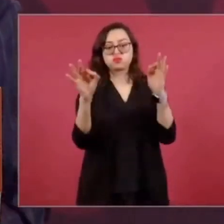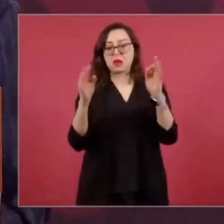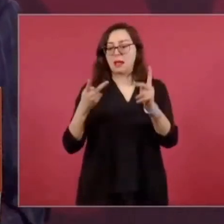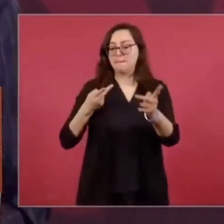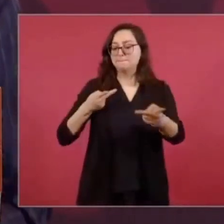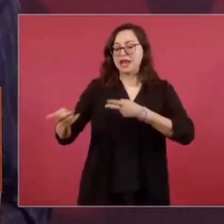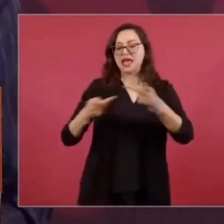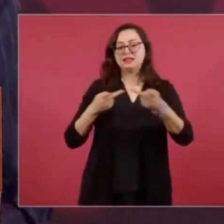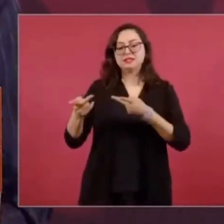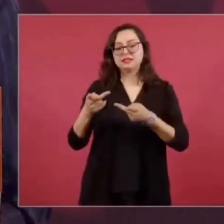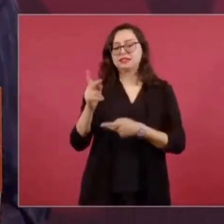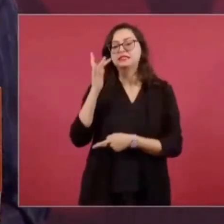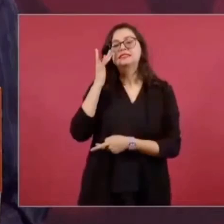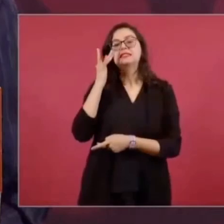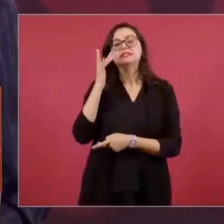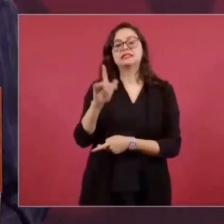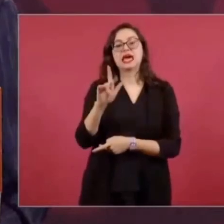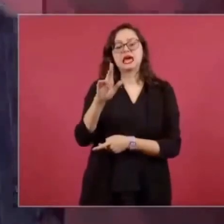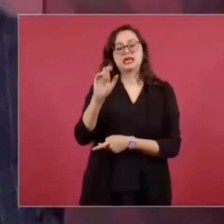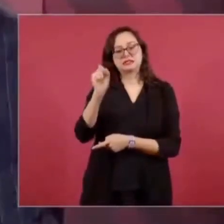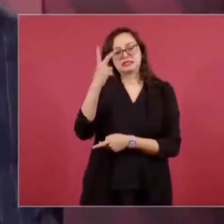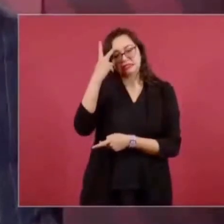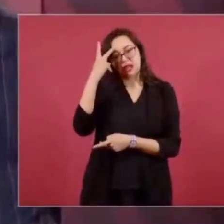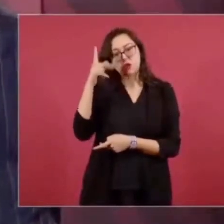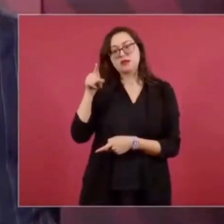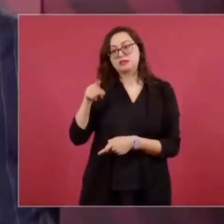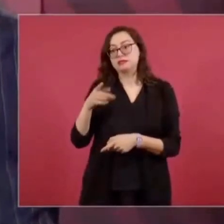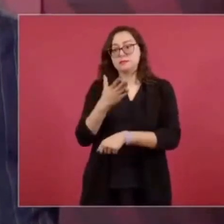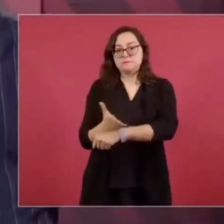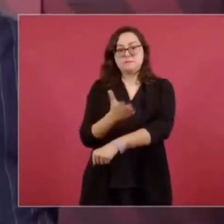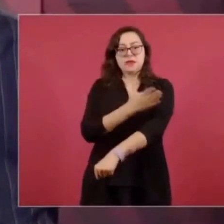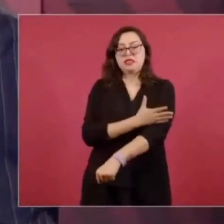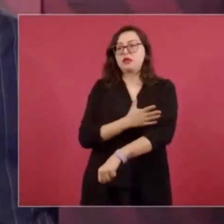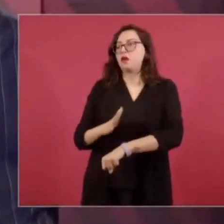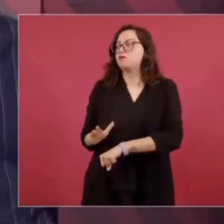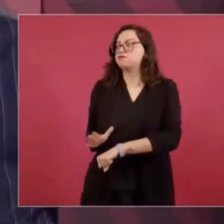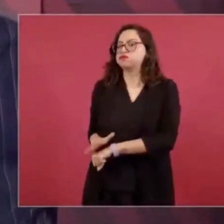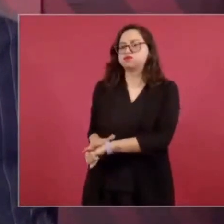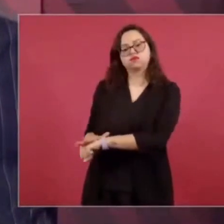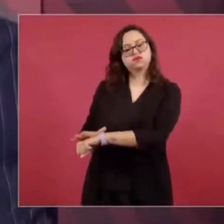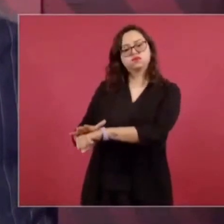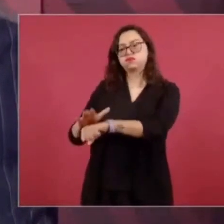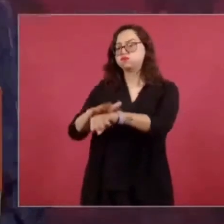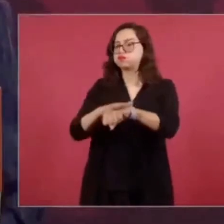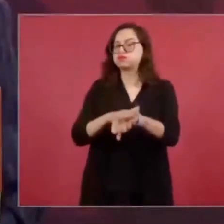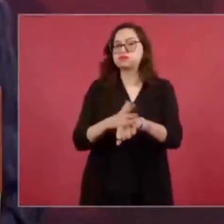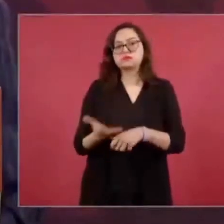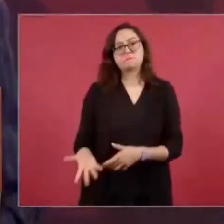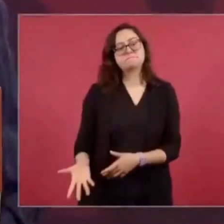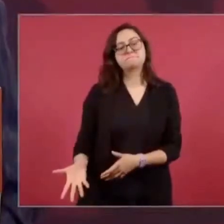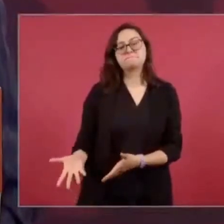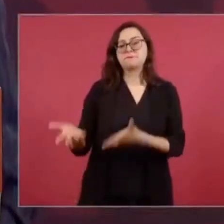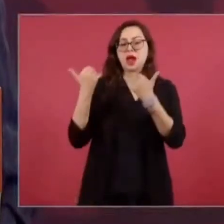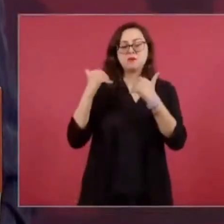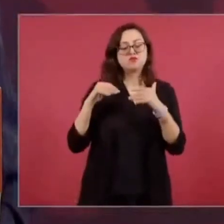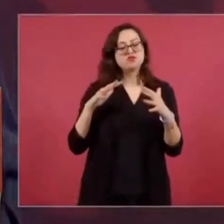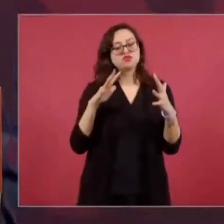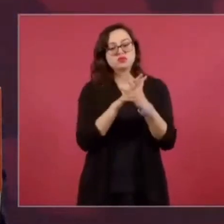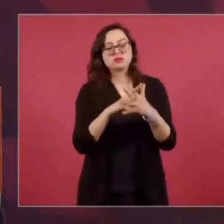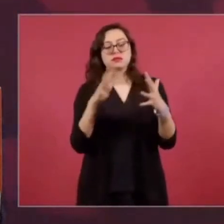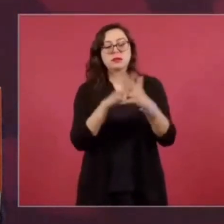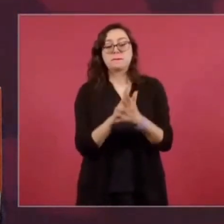Luis, en el que Madero convoca al pueblo de México a tomar las armas. 20